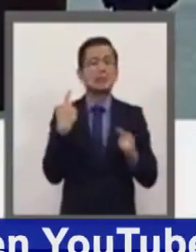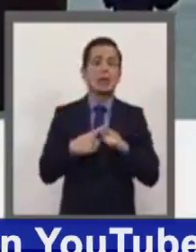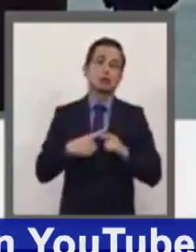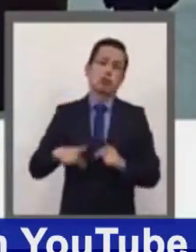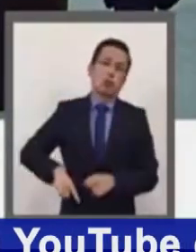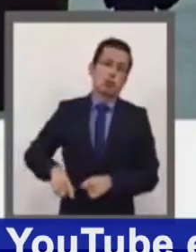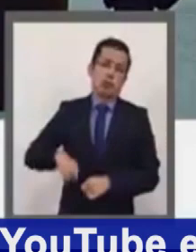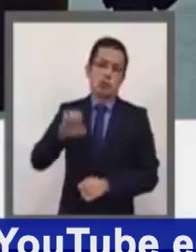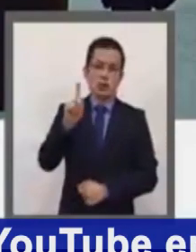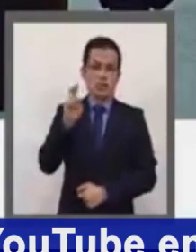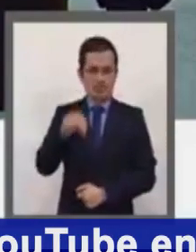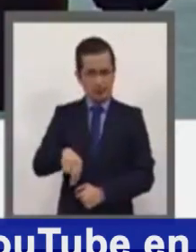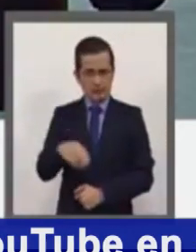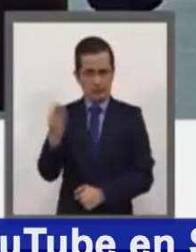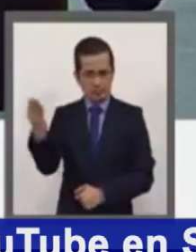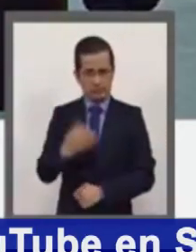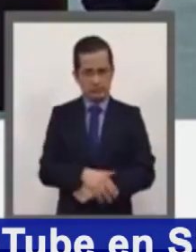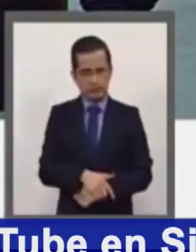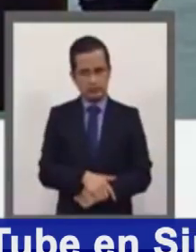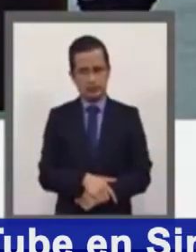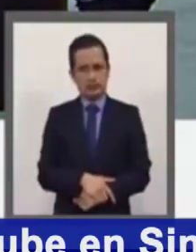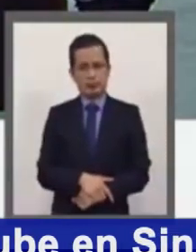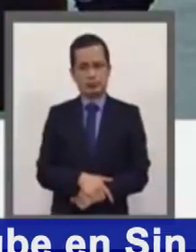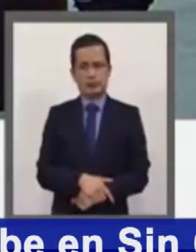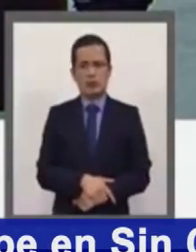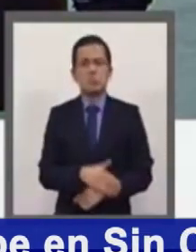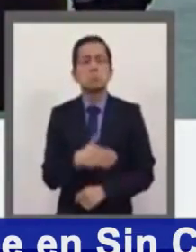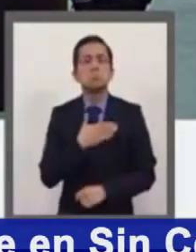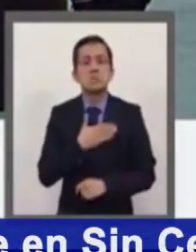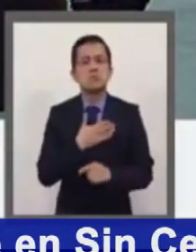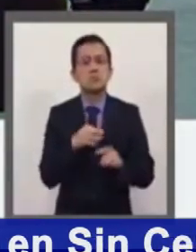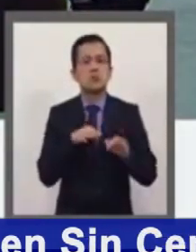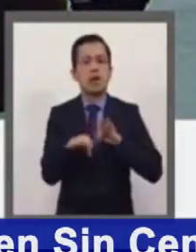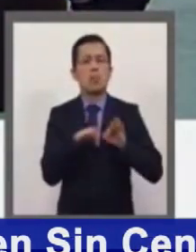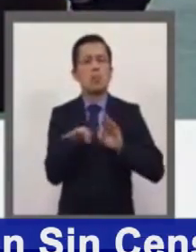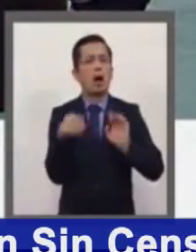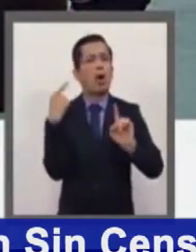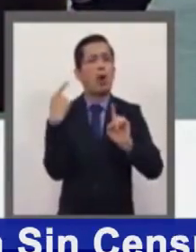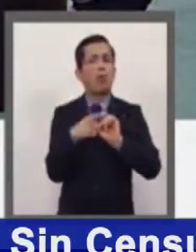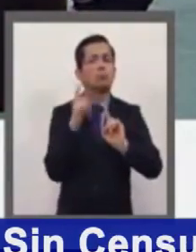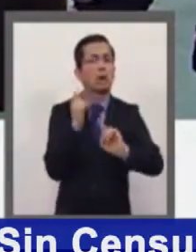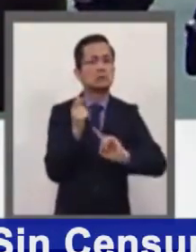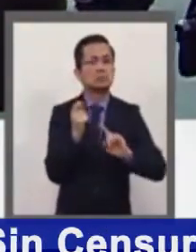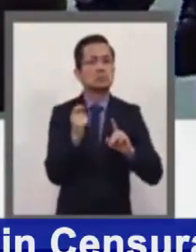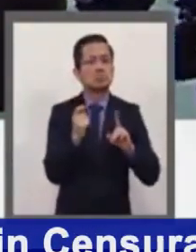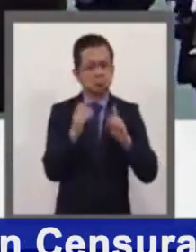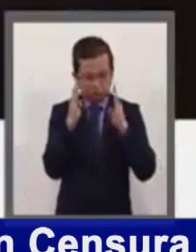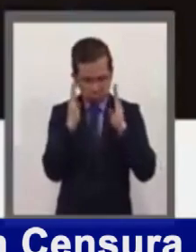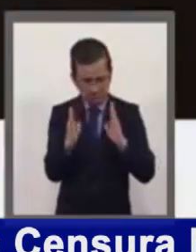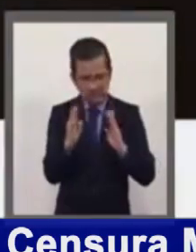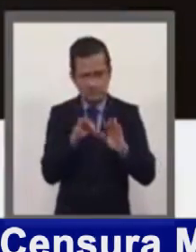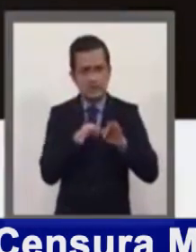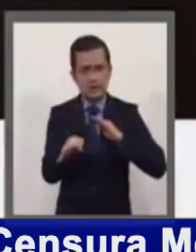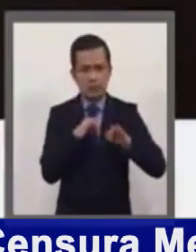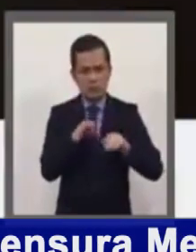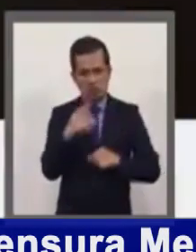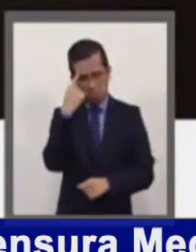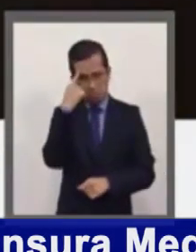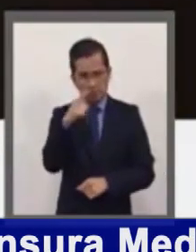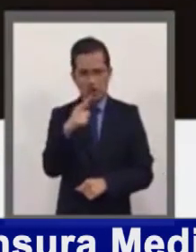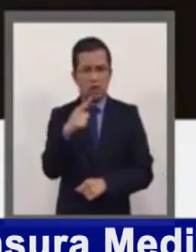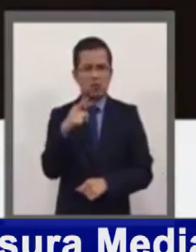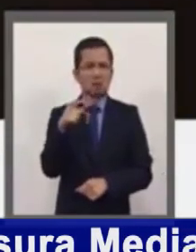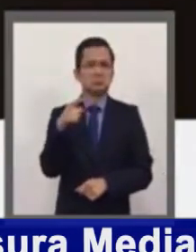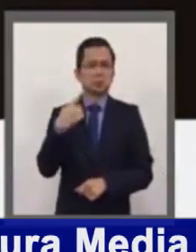presidente Enrique Peña Nieto. Mi tarea es trabajar para que podamos tener